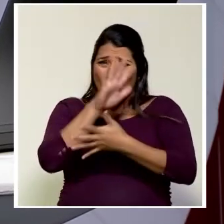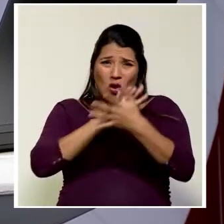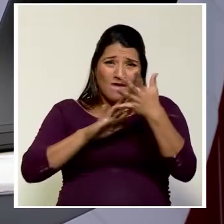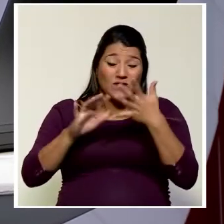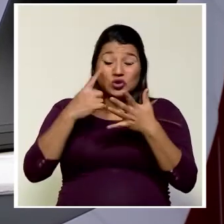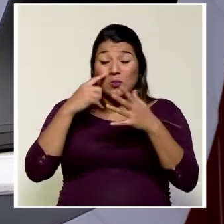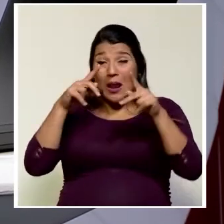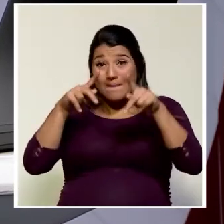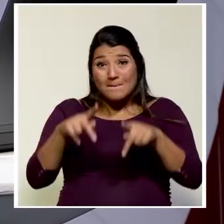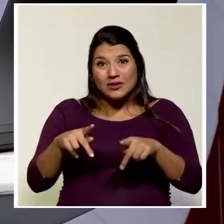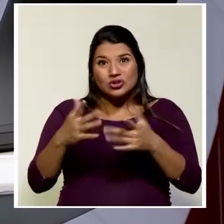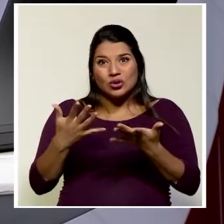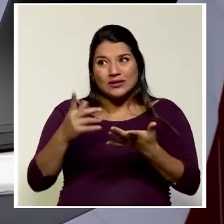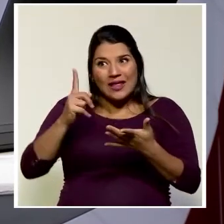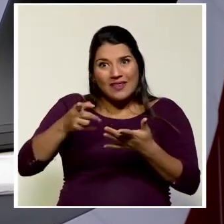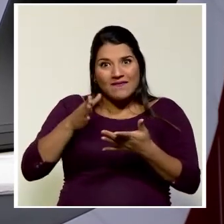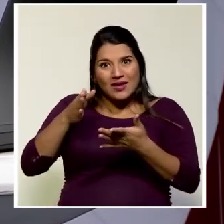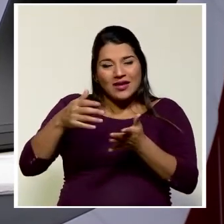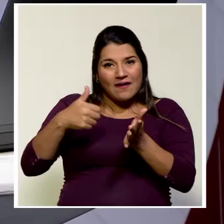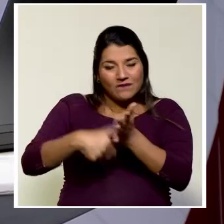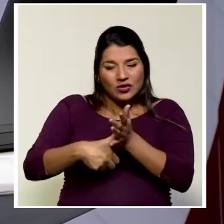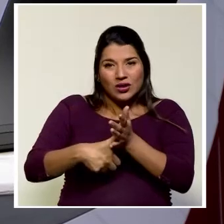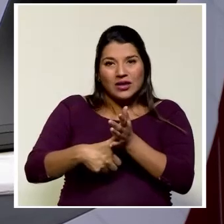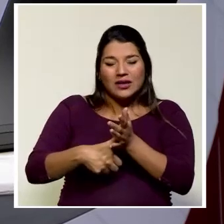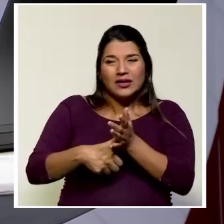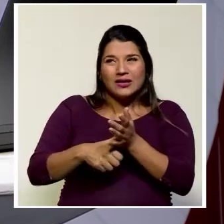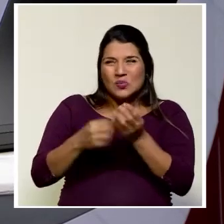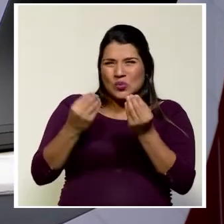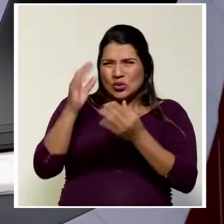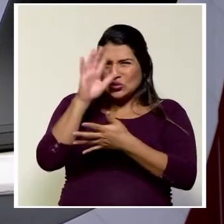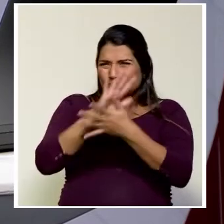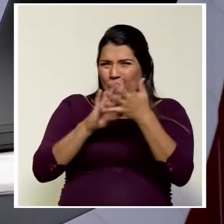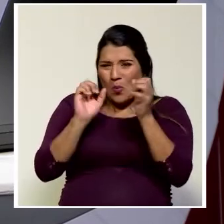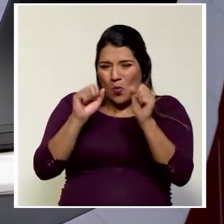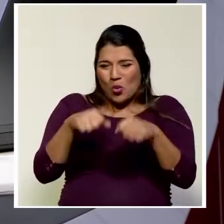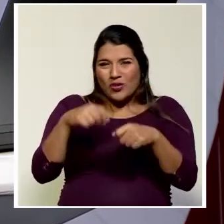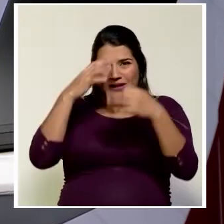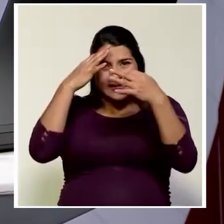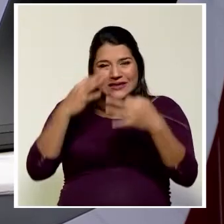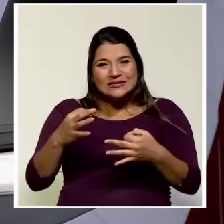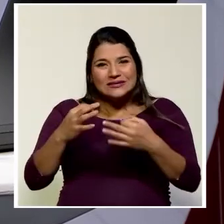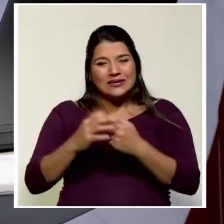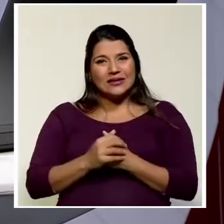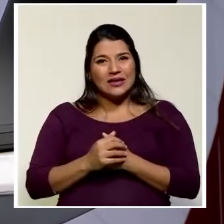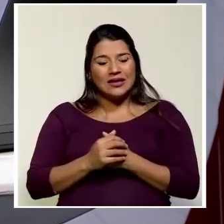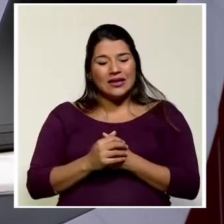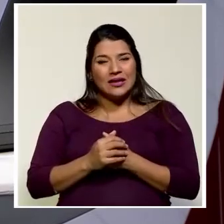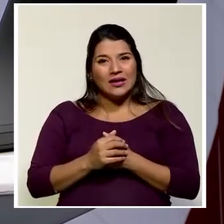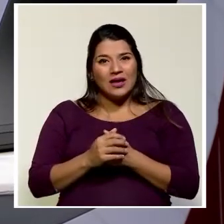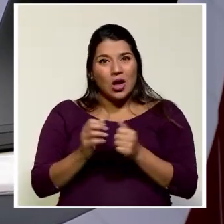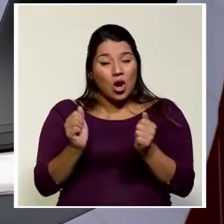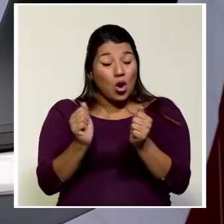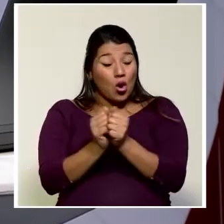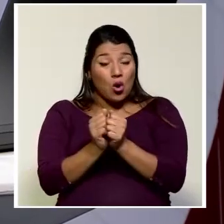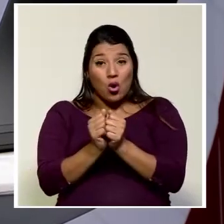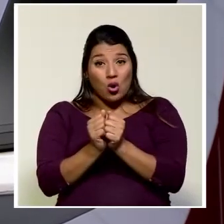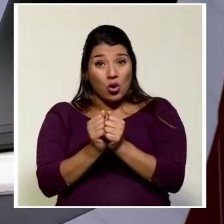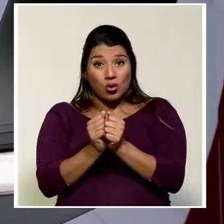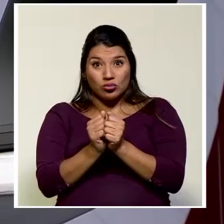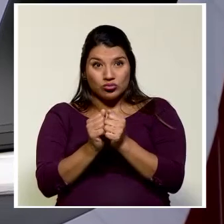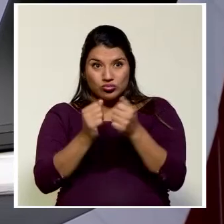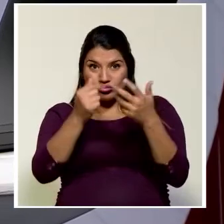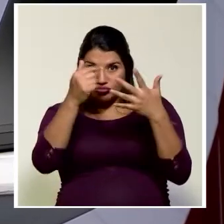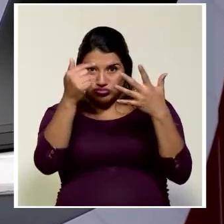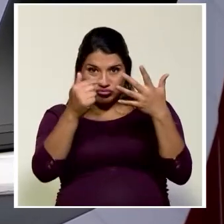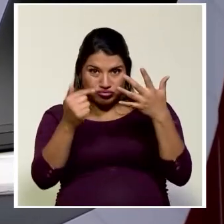los electores. Tener que tomar una decisión entre esta maraña de